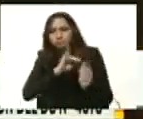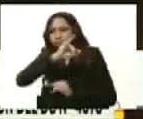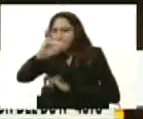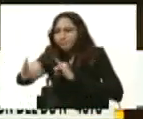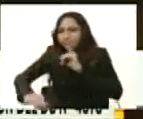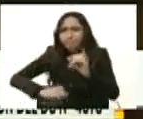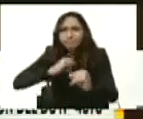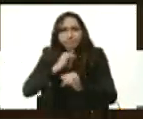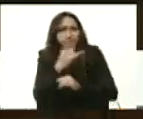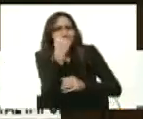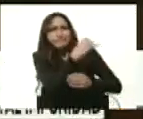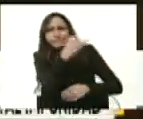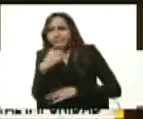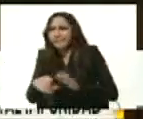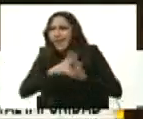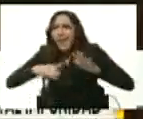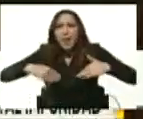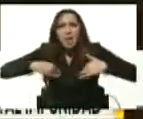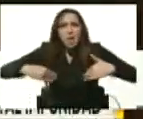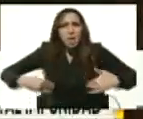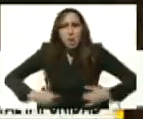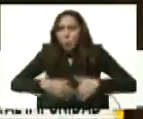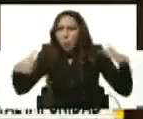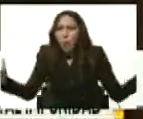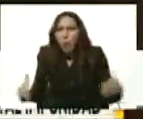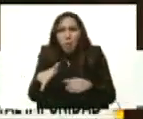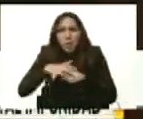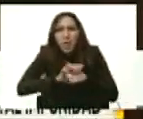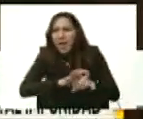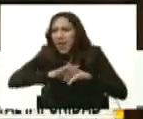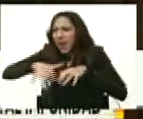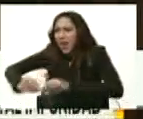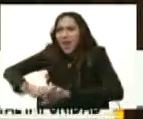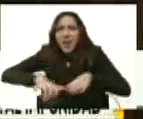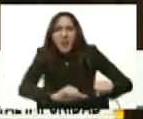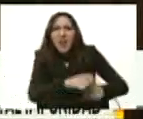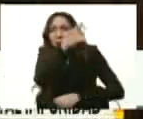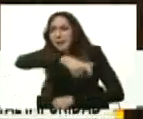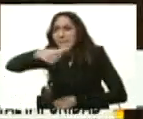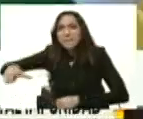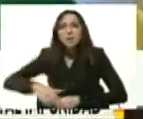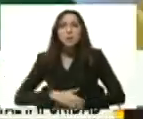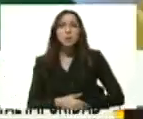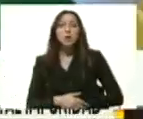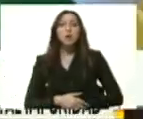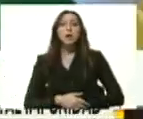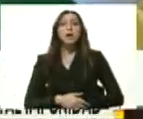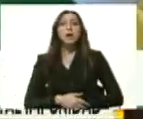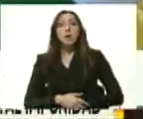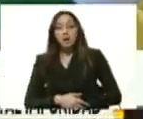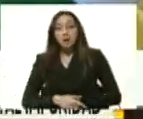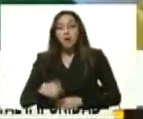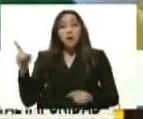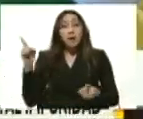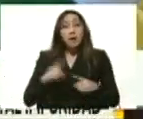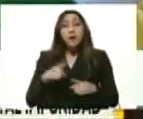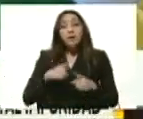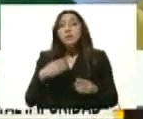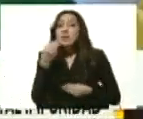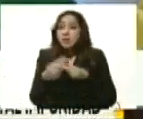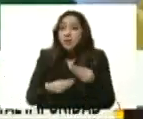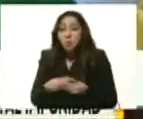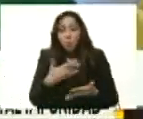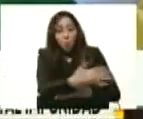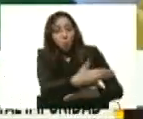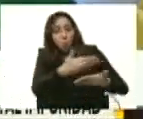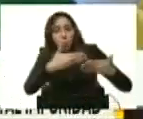de derechos humanos y estimulando la represión violenta. Los alcances de este tipo de decretos